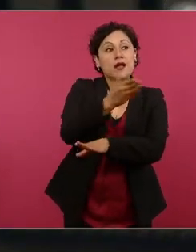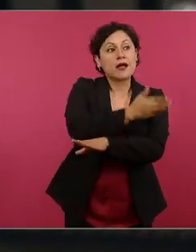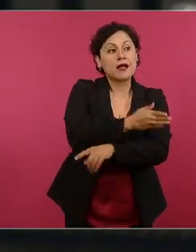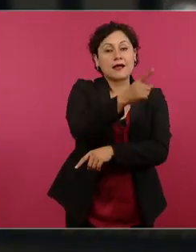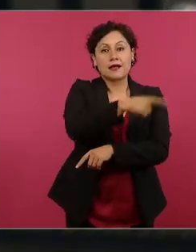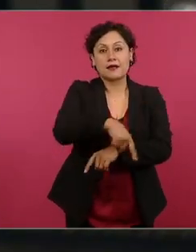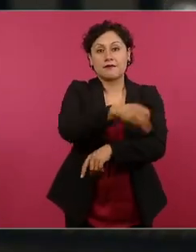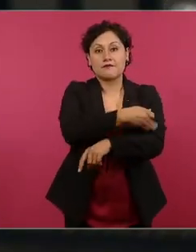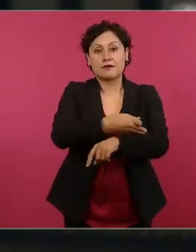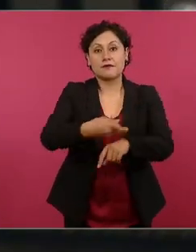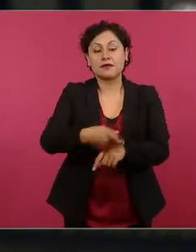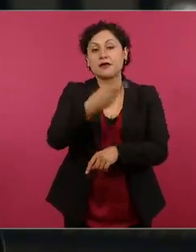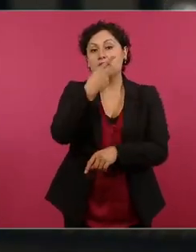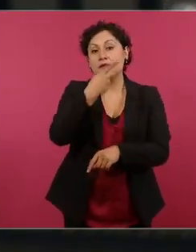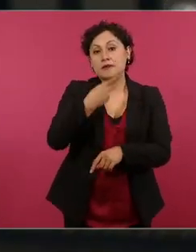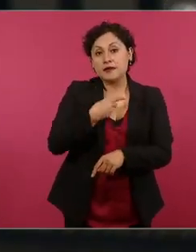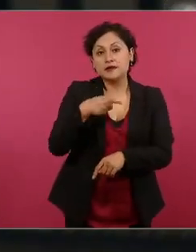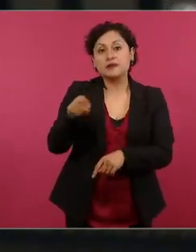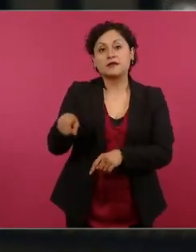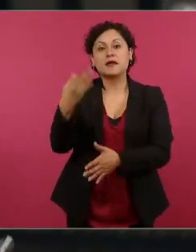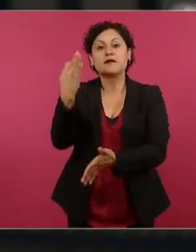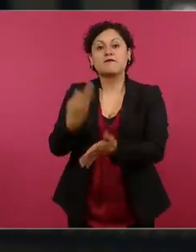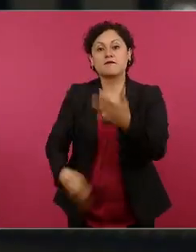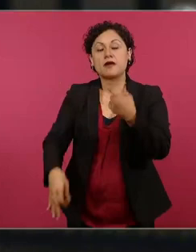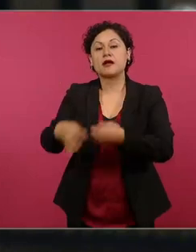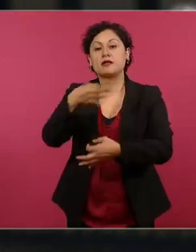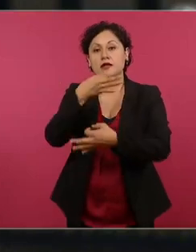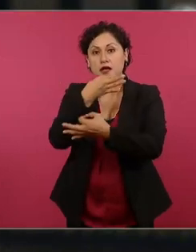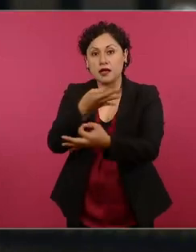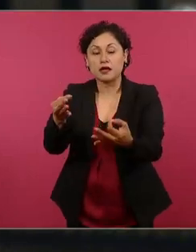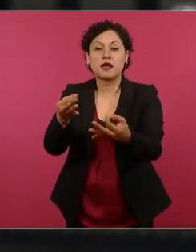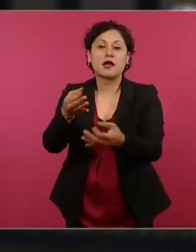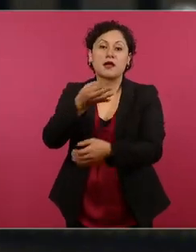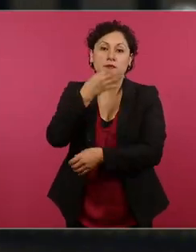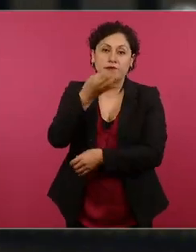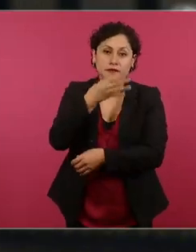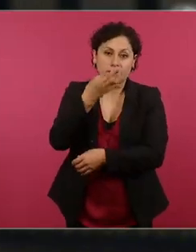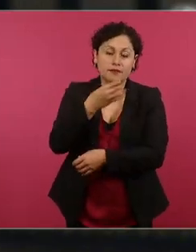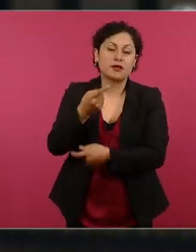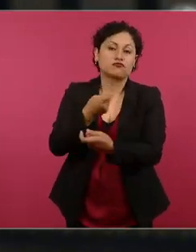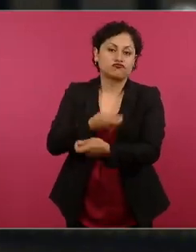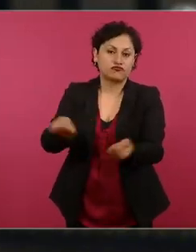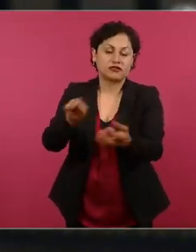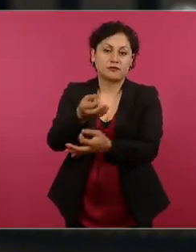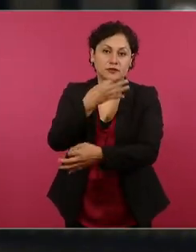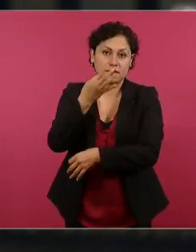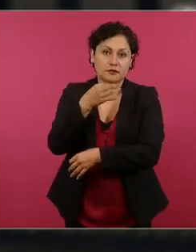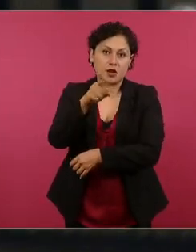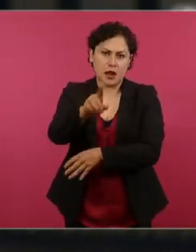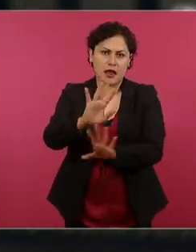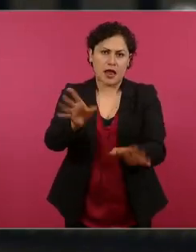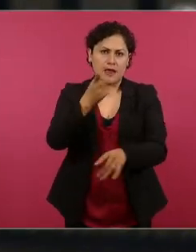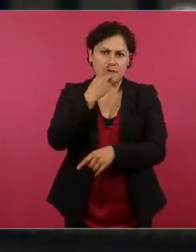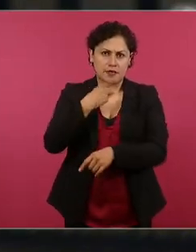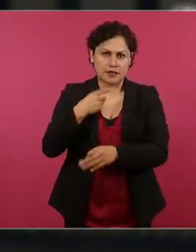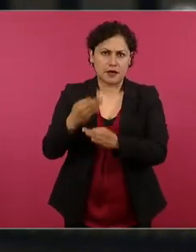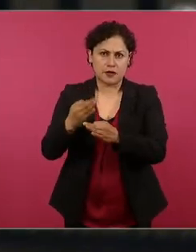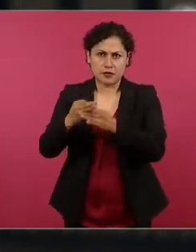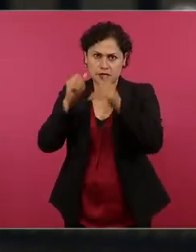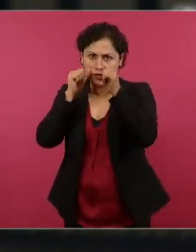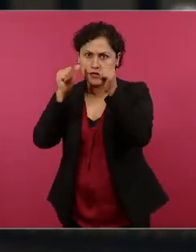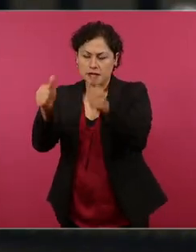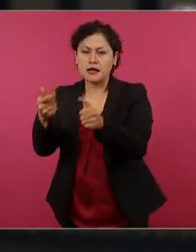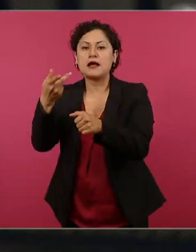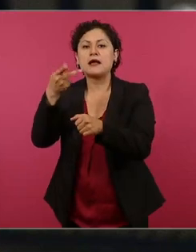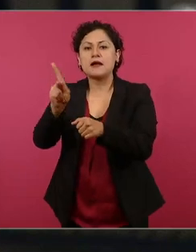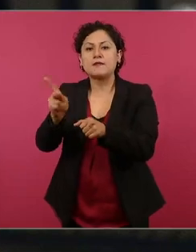a medicamentos, que ahora lo que usted menciona es que ya se está dotando, es lo que habría llevado a parte también de la desesperación de algunas